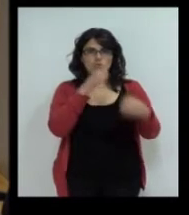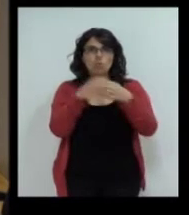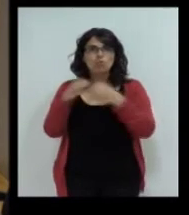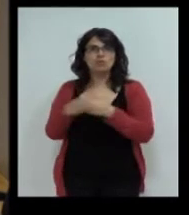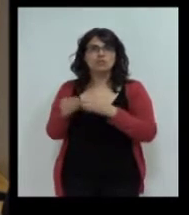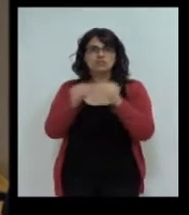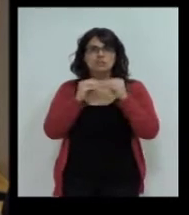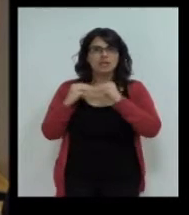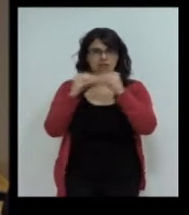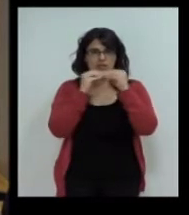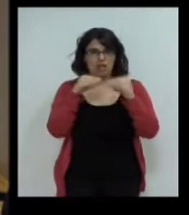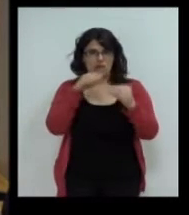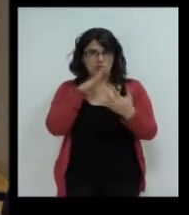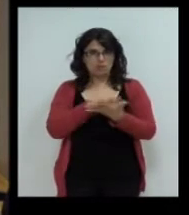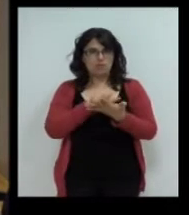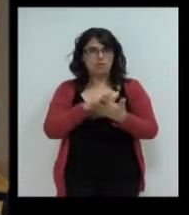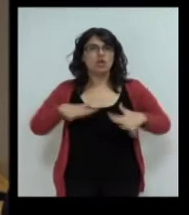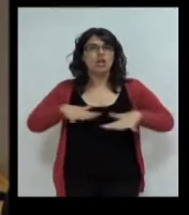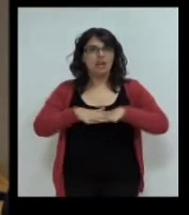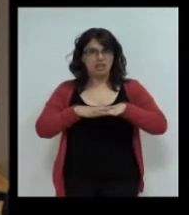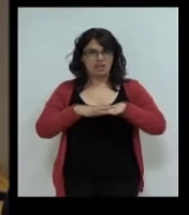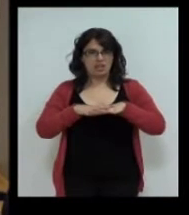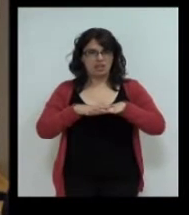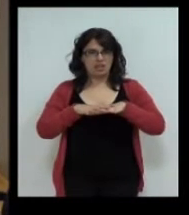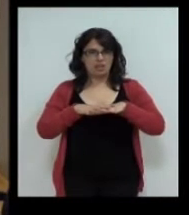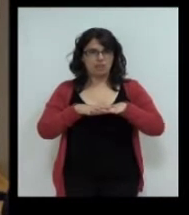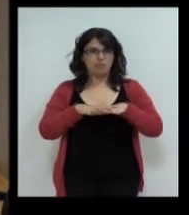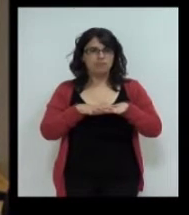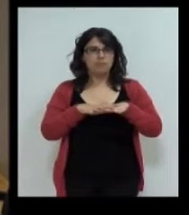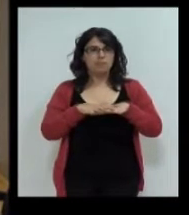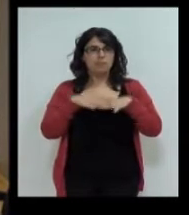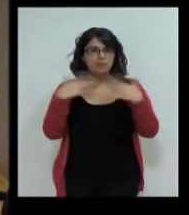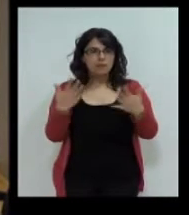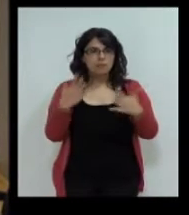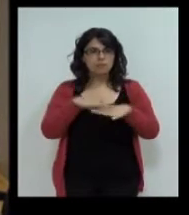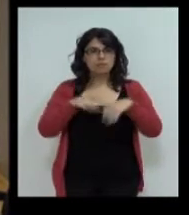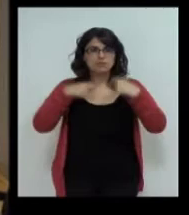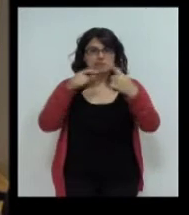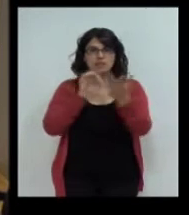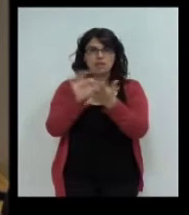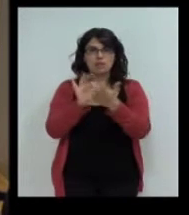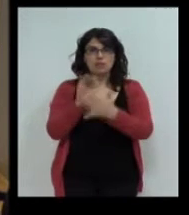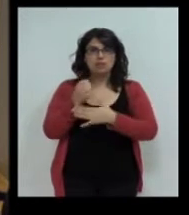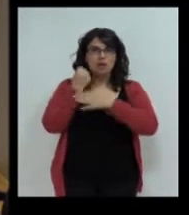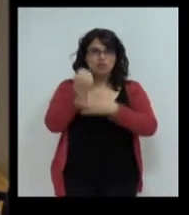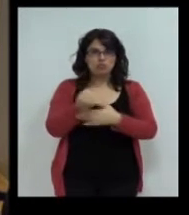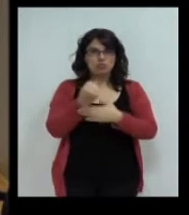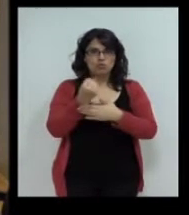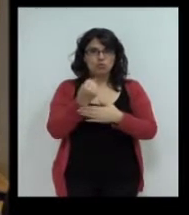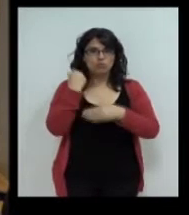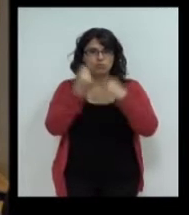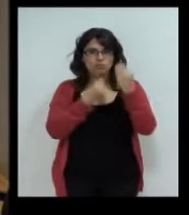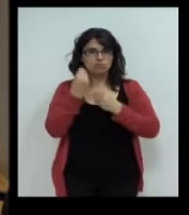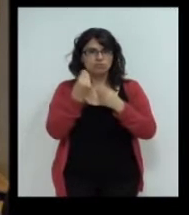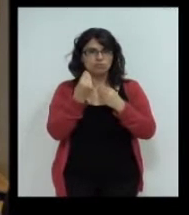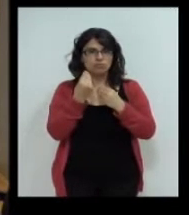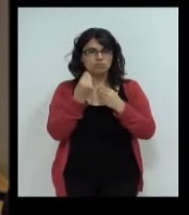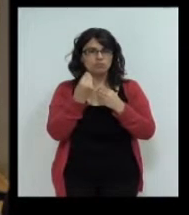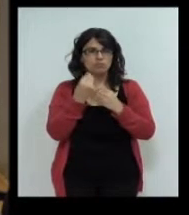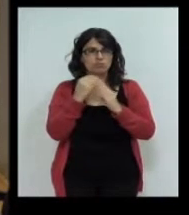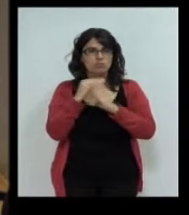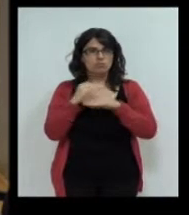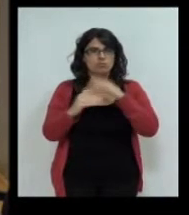red, de los que estamos comentando, red de transmisión. Y para dar servicios de apoyo usaríamos los estándares que están por encima, que son los